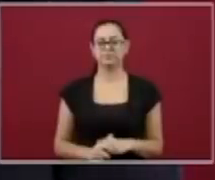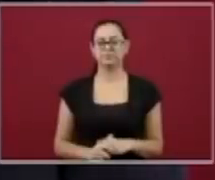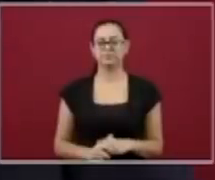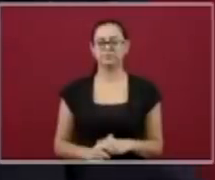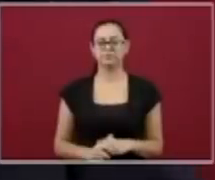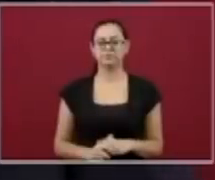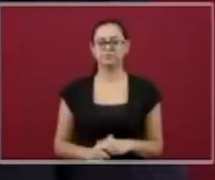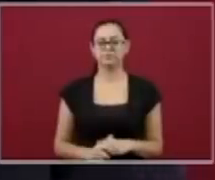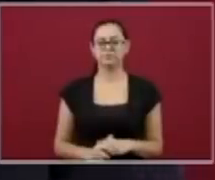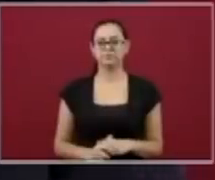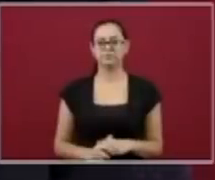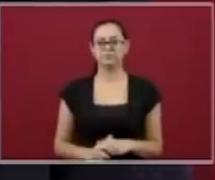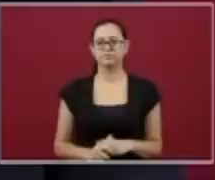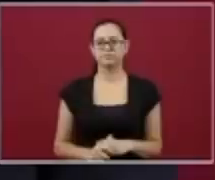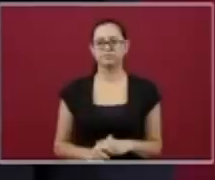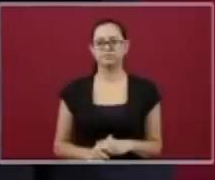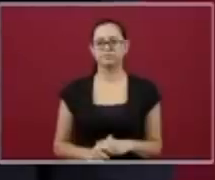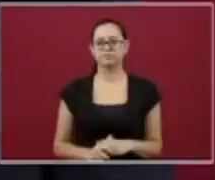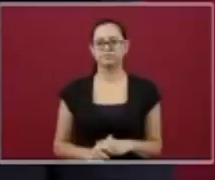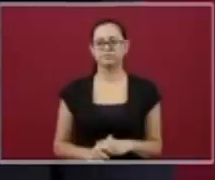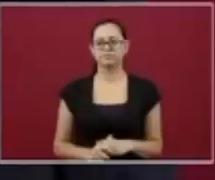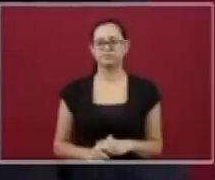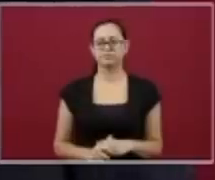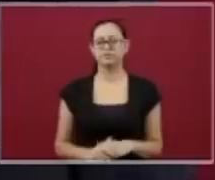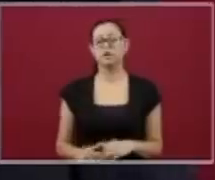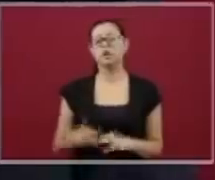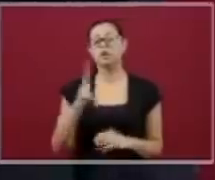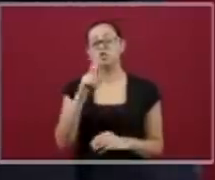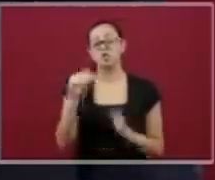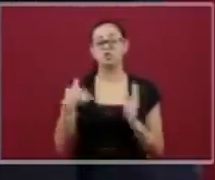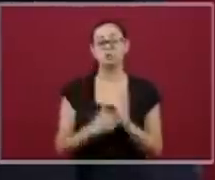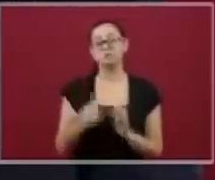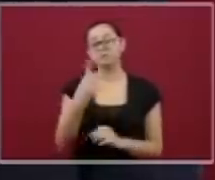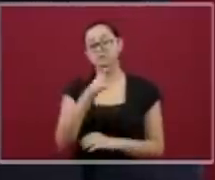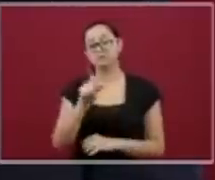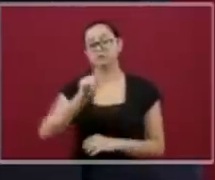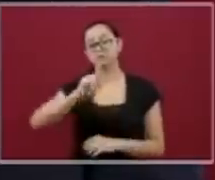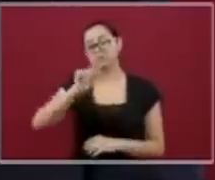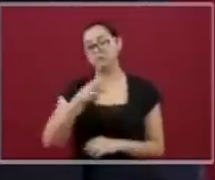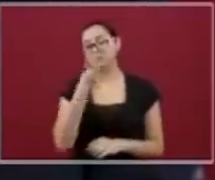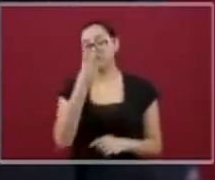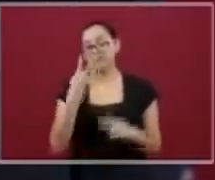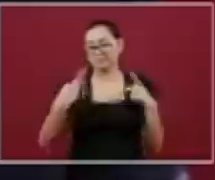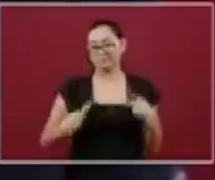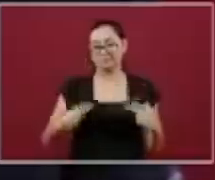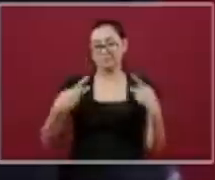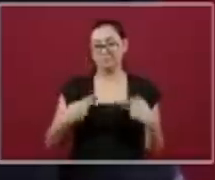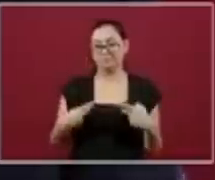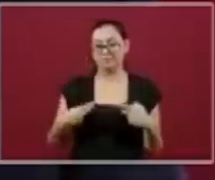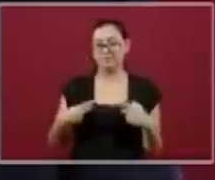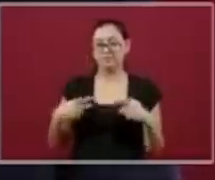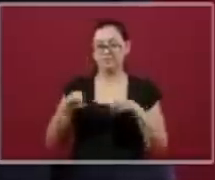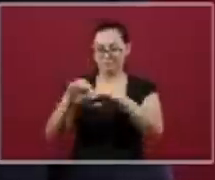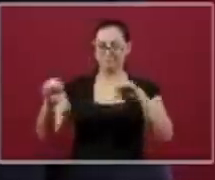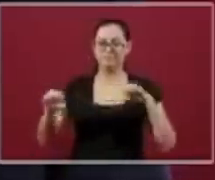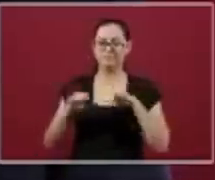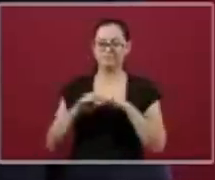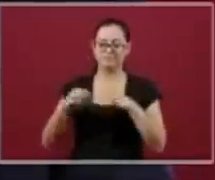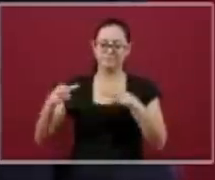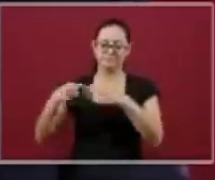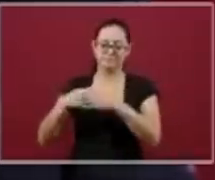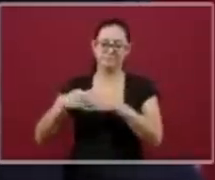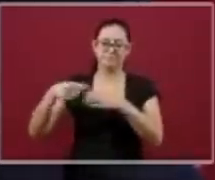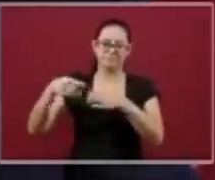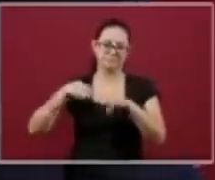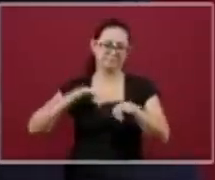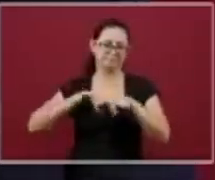2.163 personas trabajando en este programa.